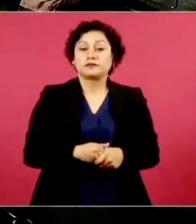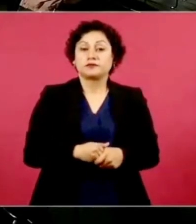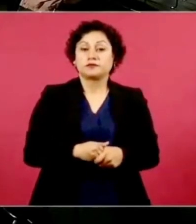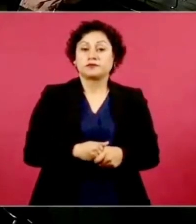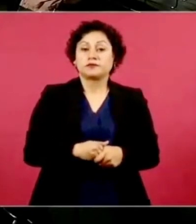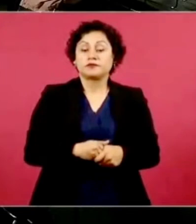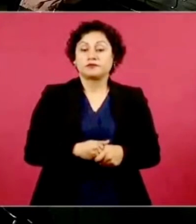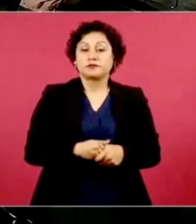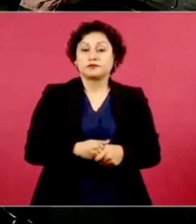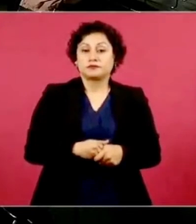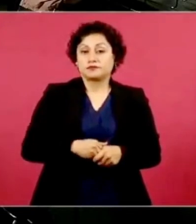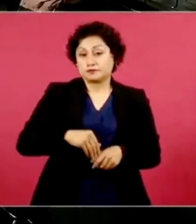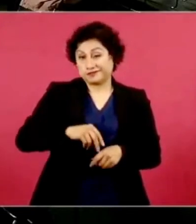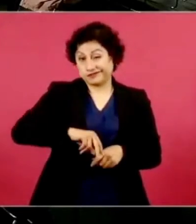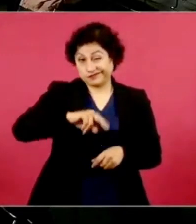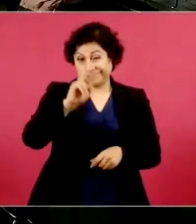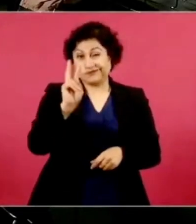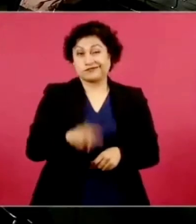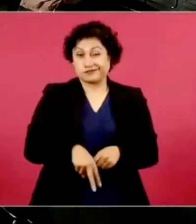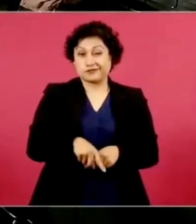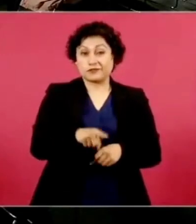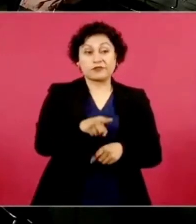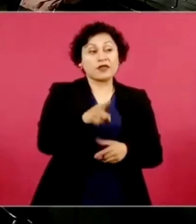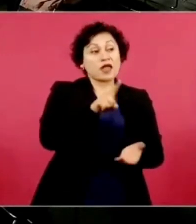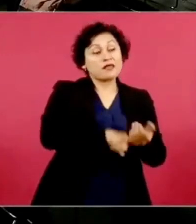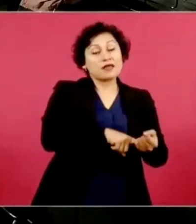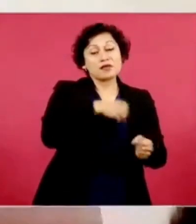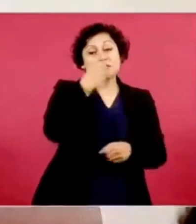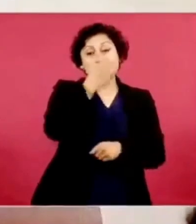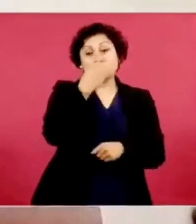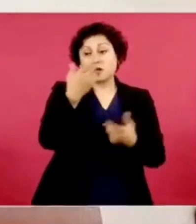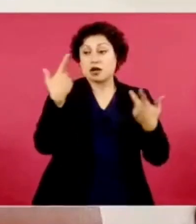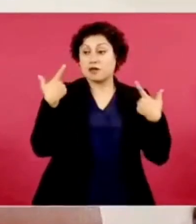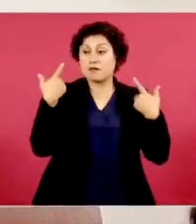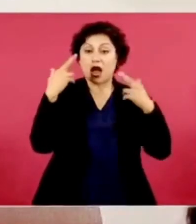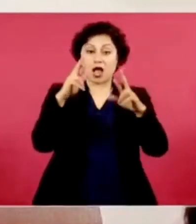ausencia de maestros en las escuelas, no hay paros,